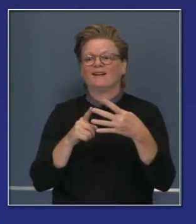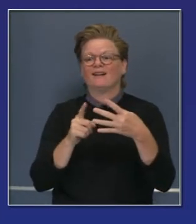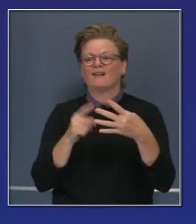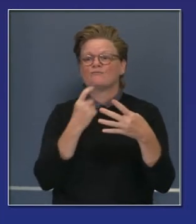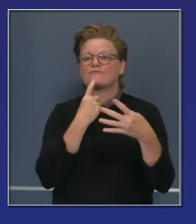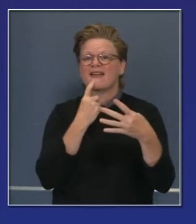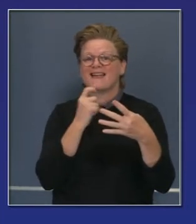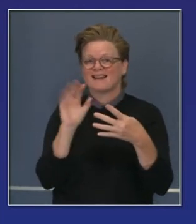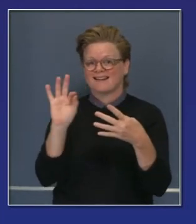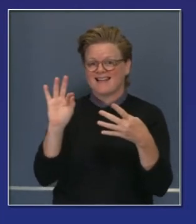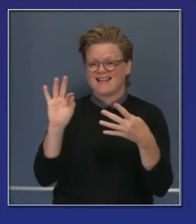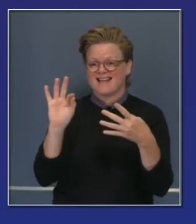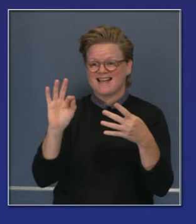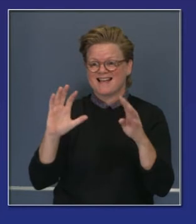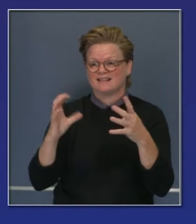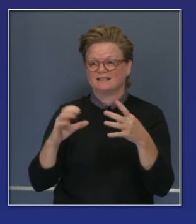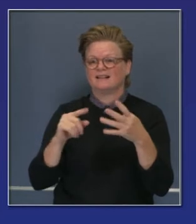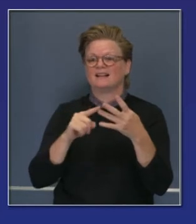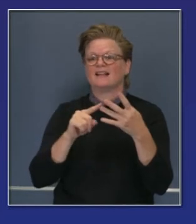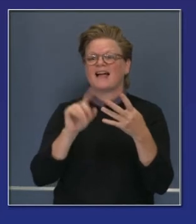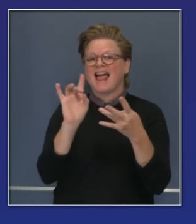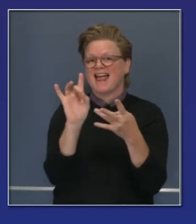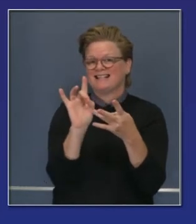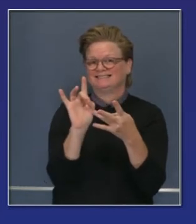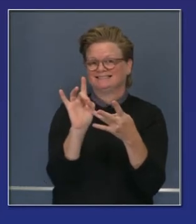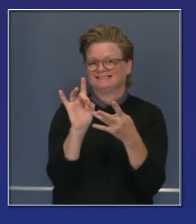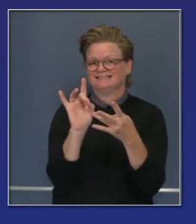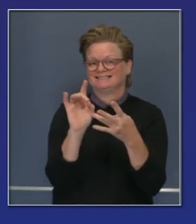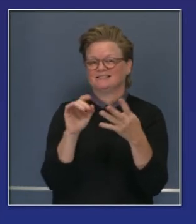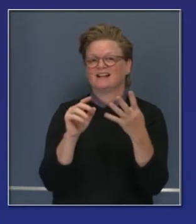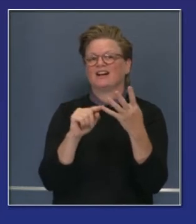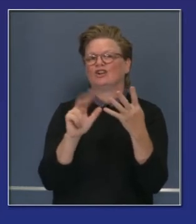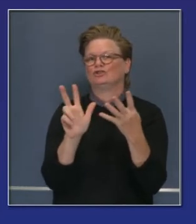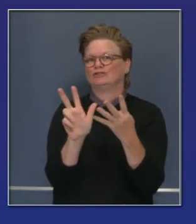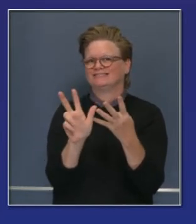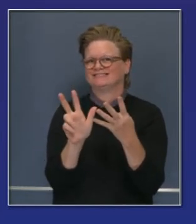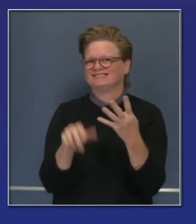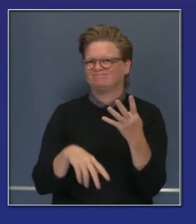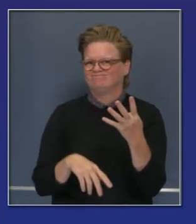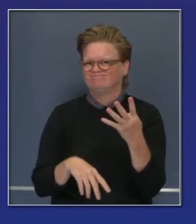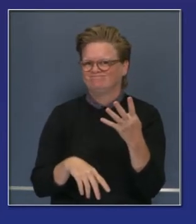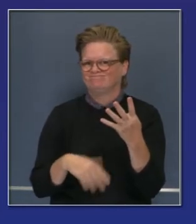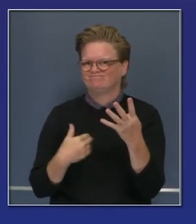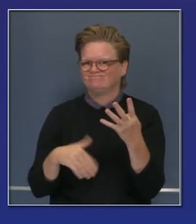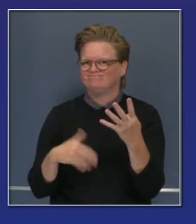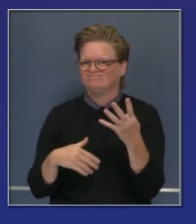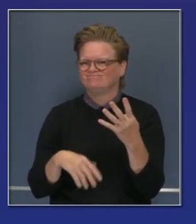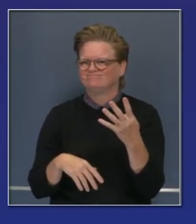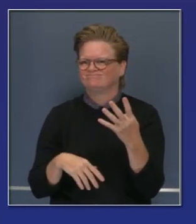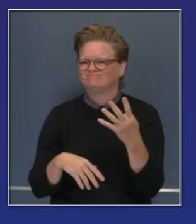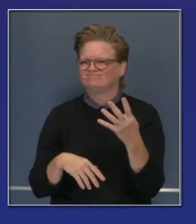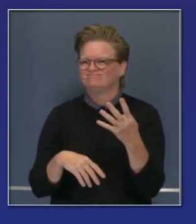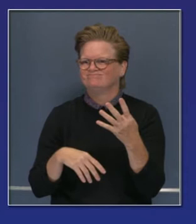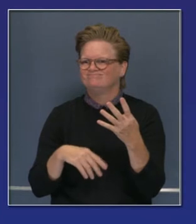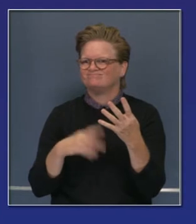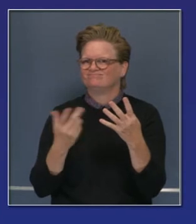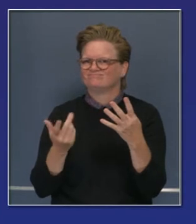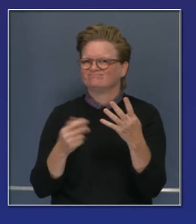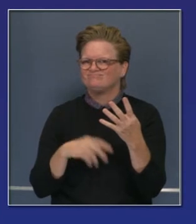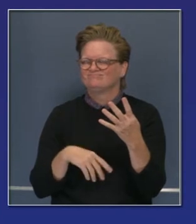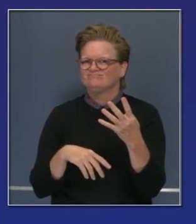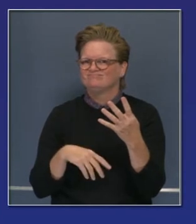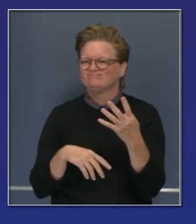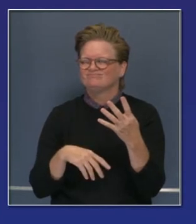8 en el naranja, amarillo, representado en el mapa por 3 condados